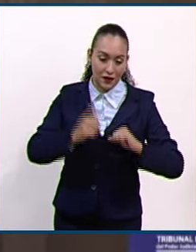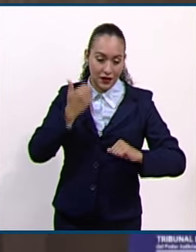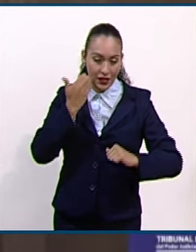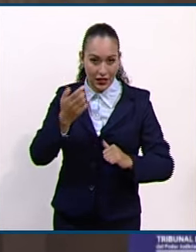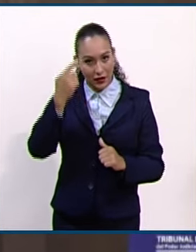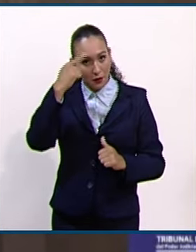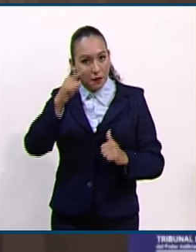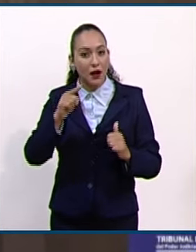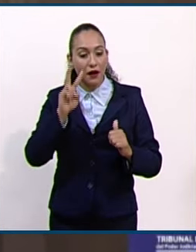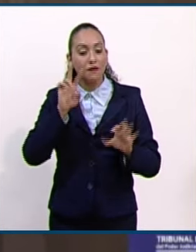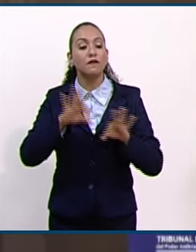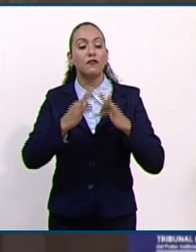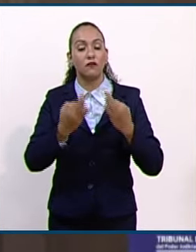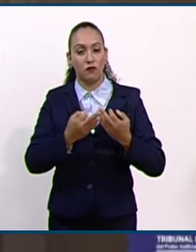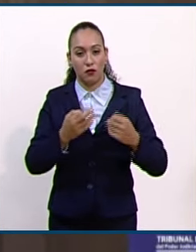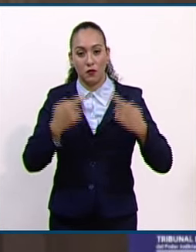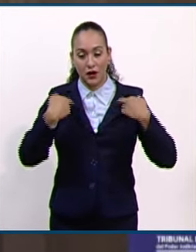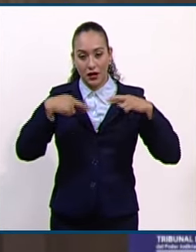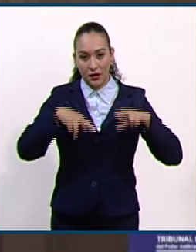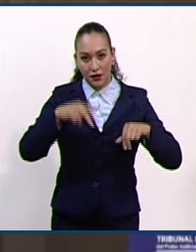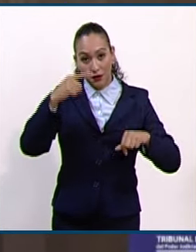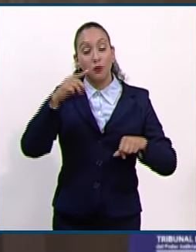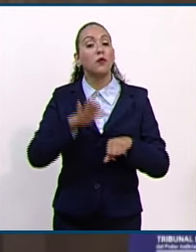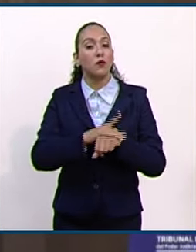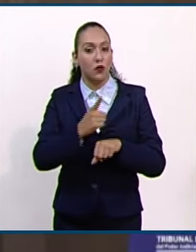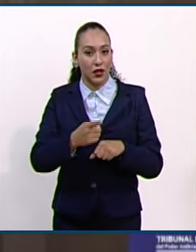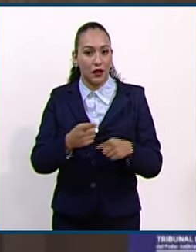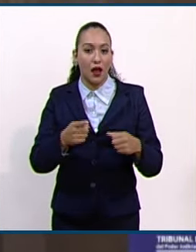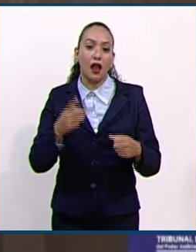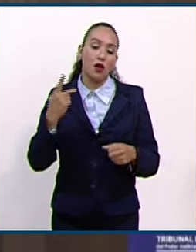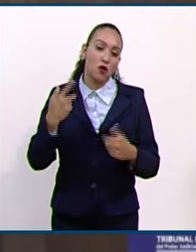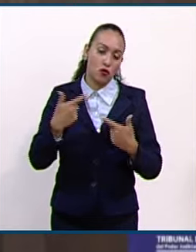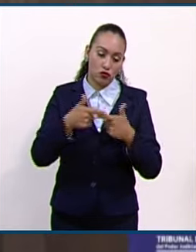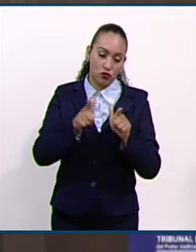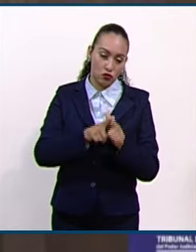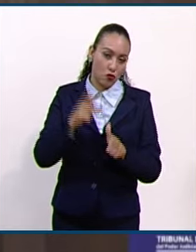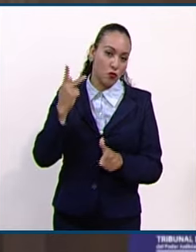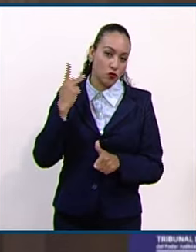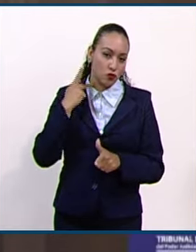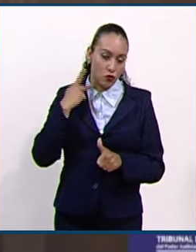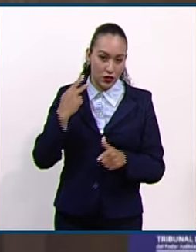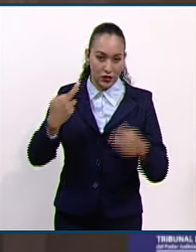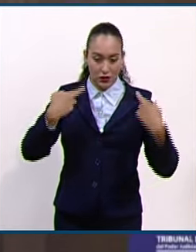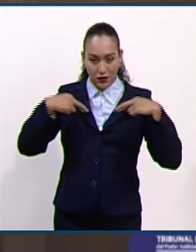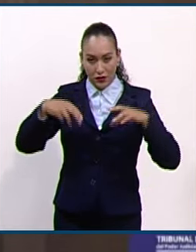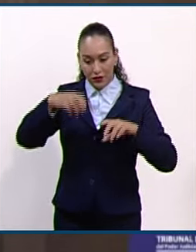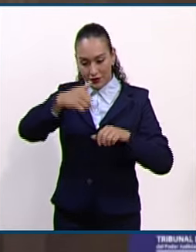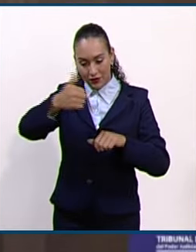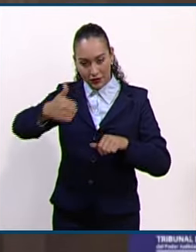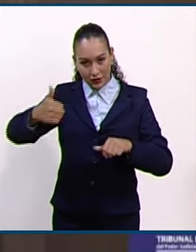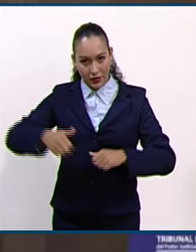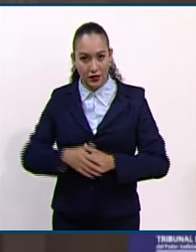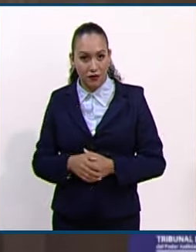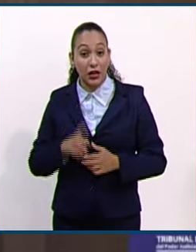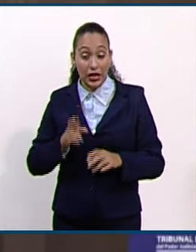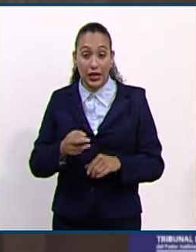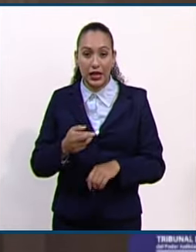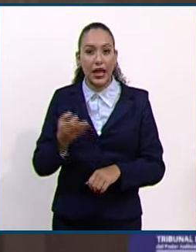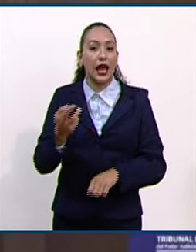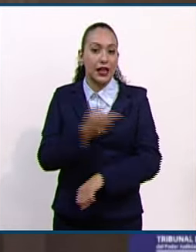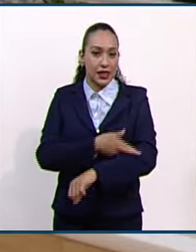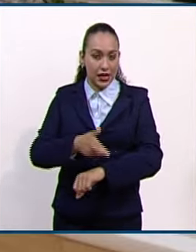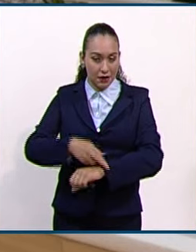representación proporcional que impactarían en la representatividad de cada partido político en el Congreso, ya iniciado y avanzado el proceso electoral en